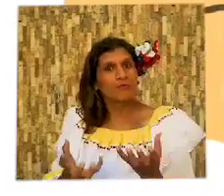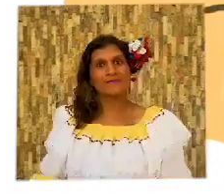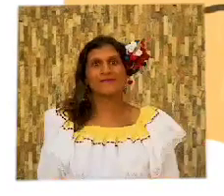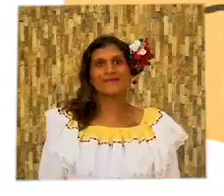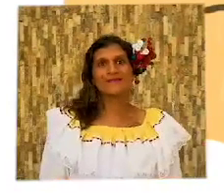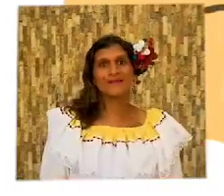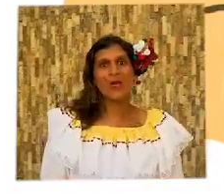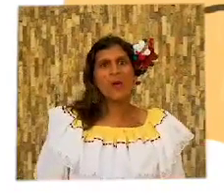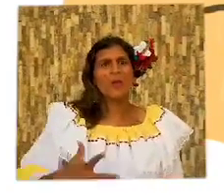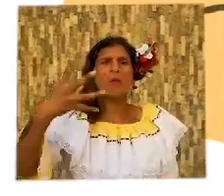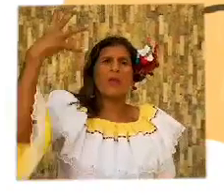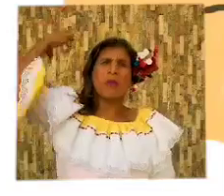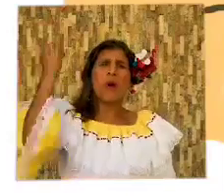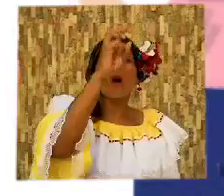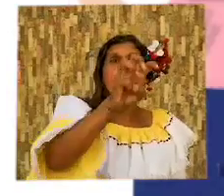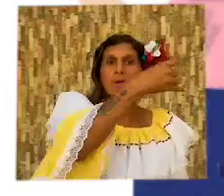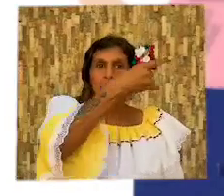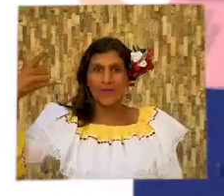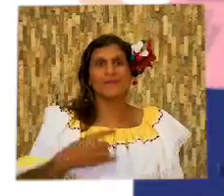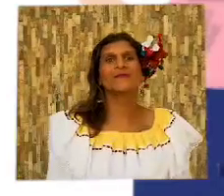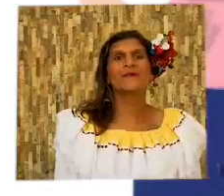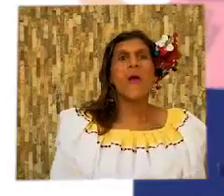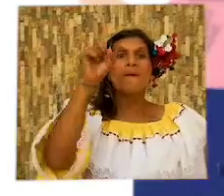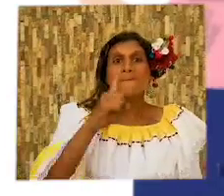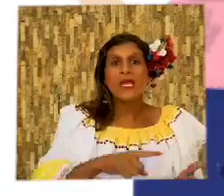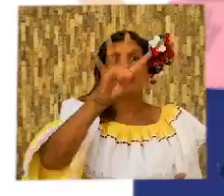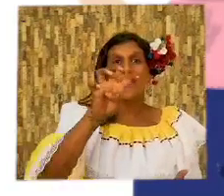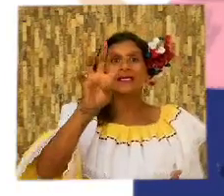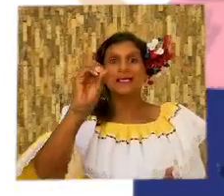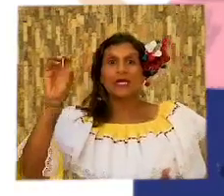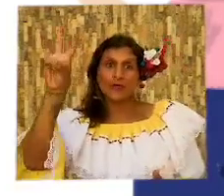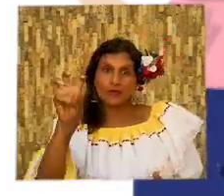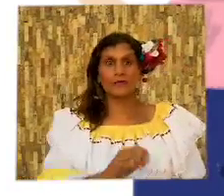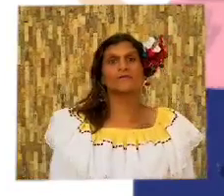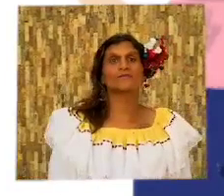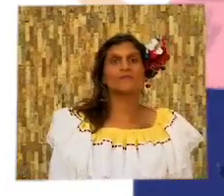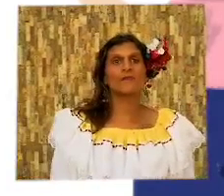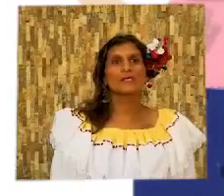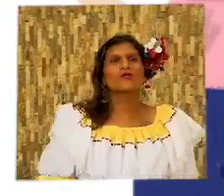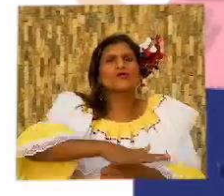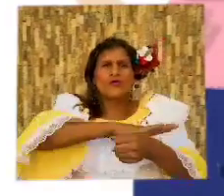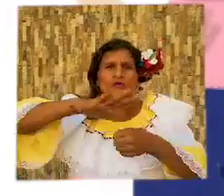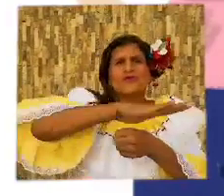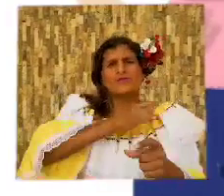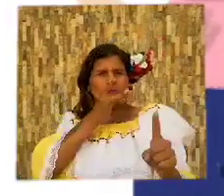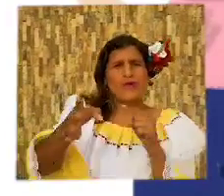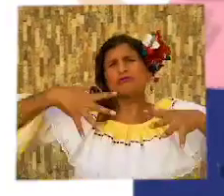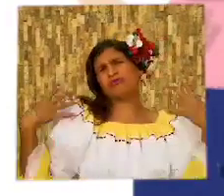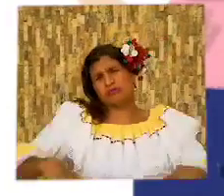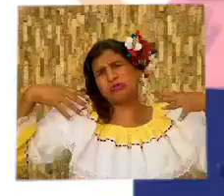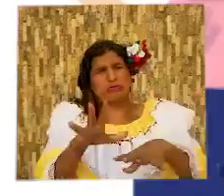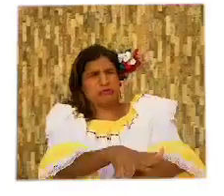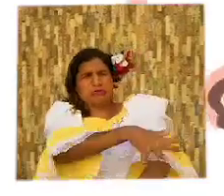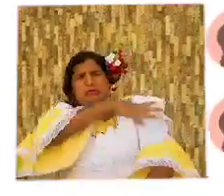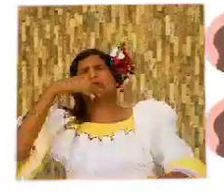el 8 de marzo de 1908, un suceso muy berraco marcó la historia del trabajo y la lucha sindical en el